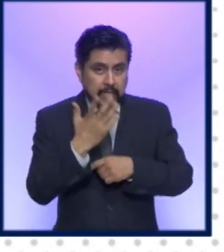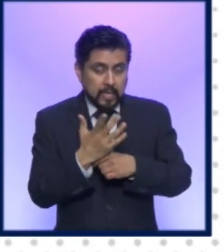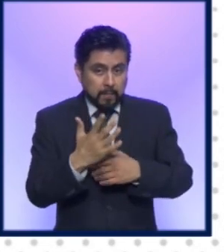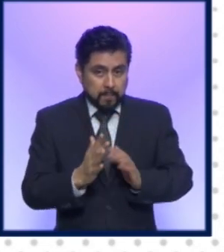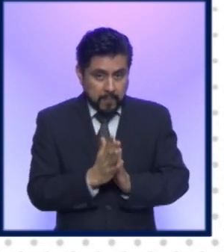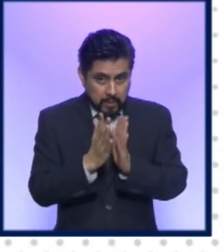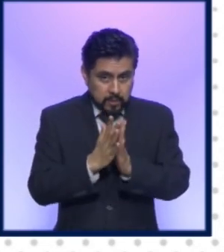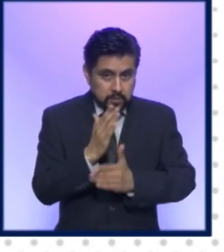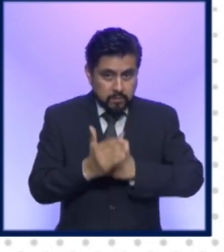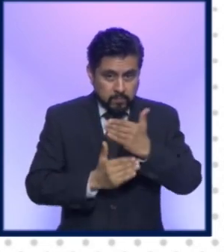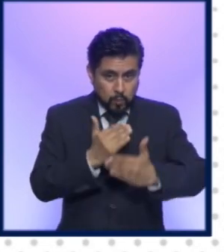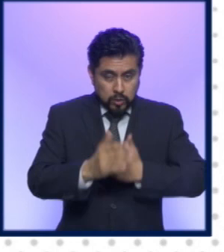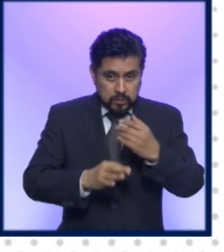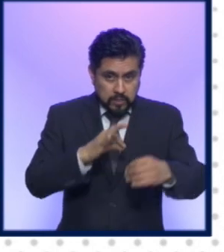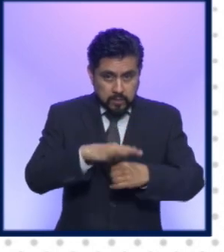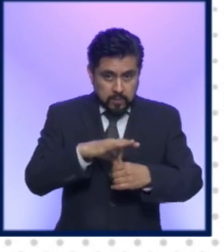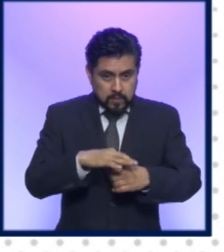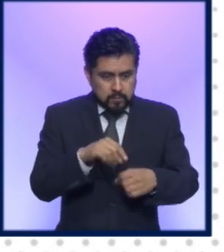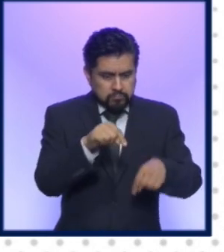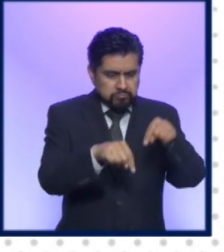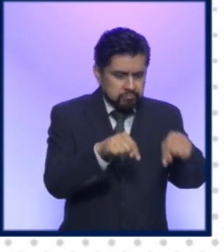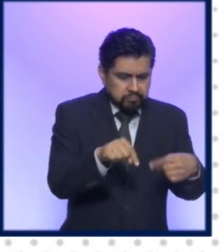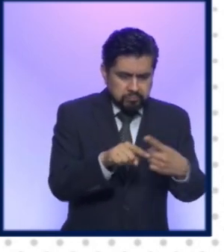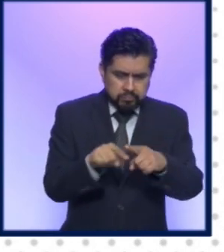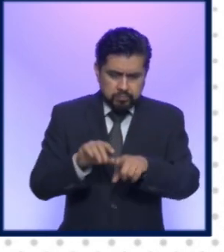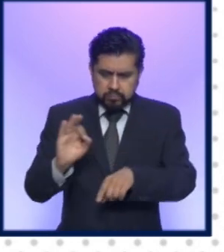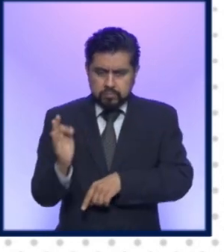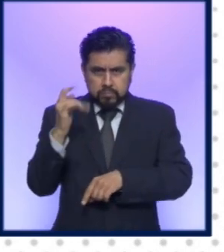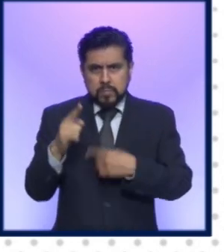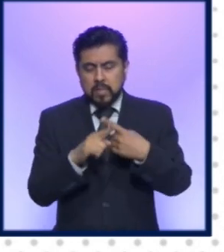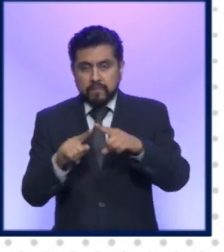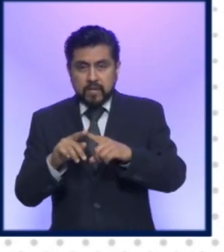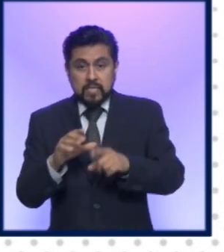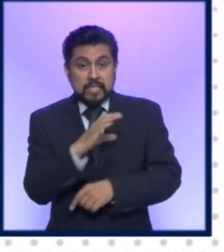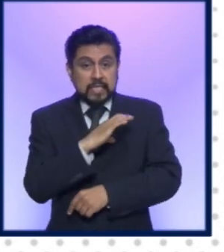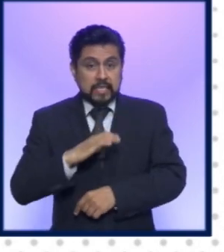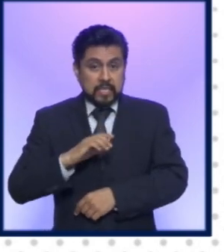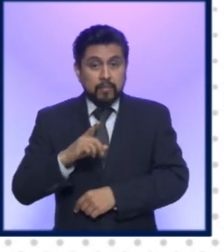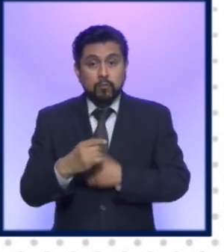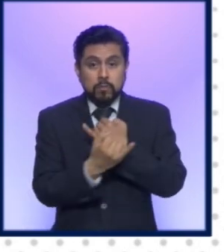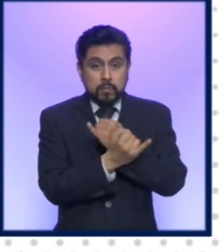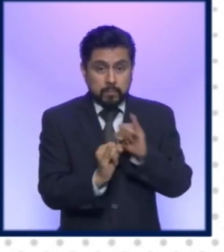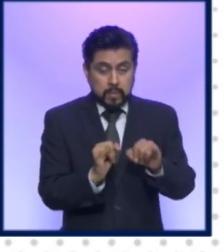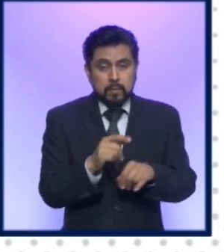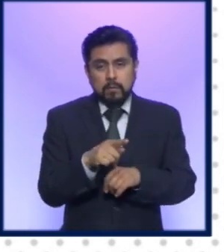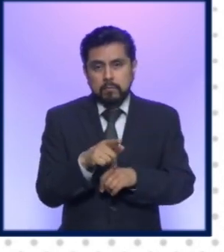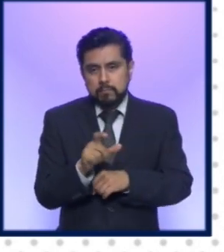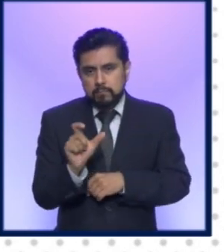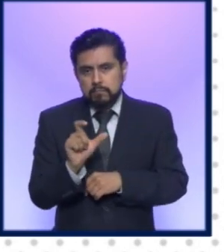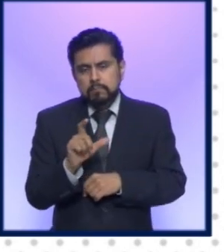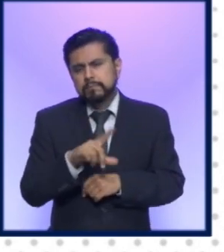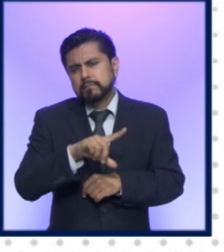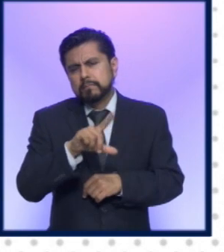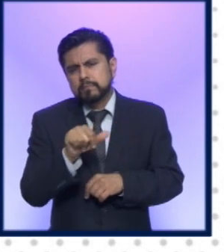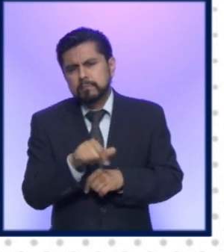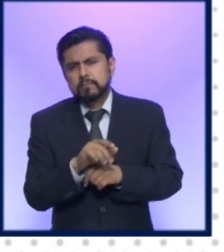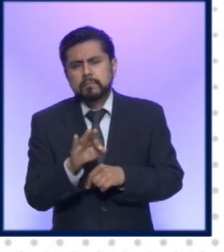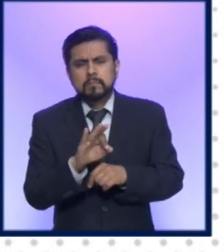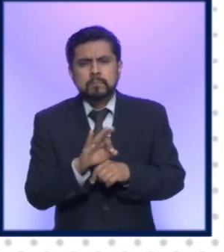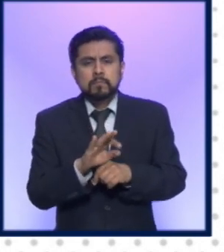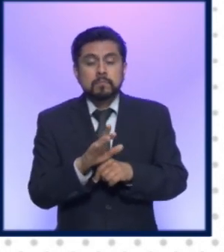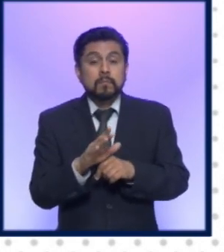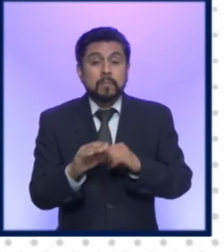electorales federales o locales en la modalidad de las candidaturas independientes a efecto de que eh en